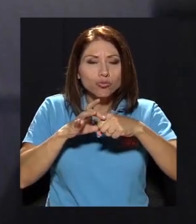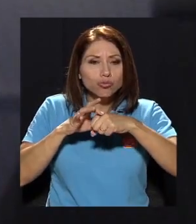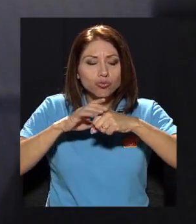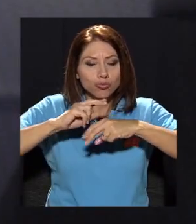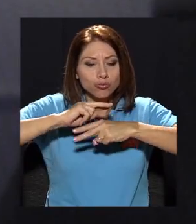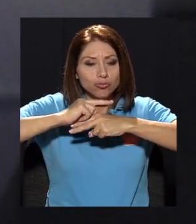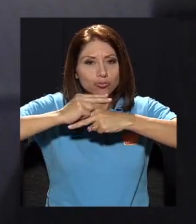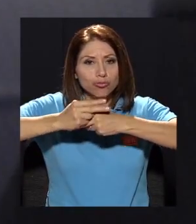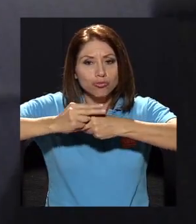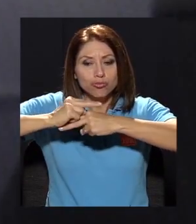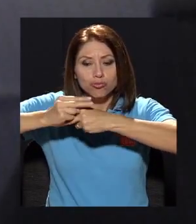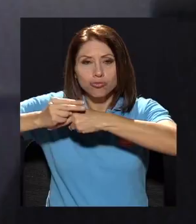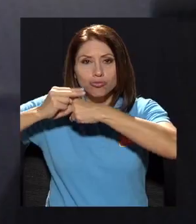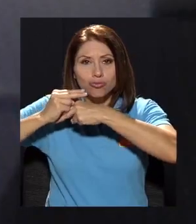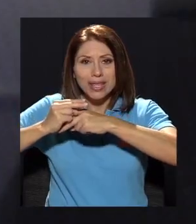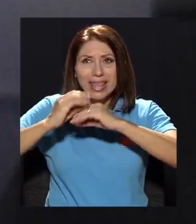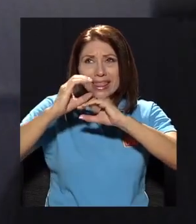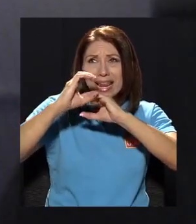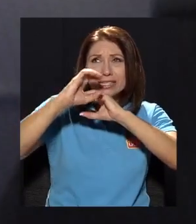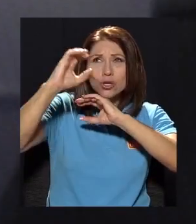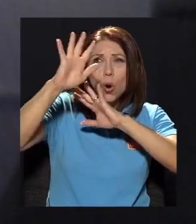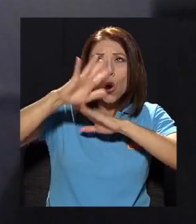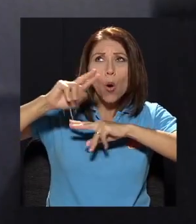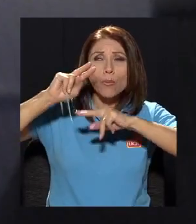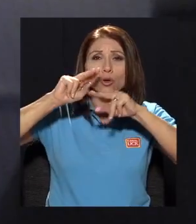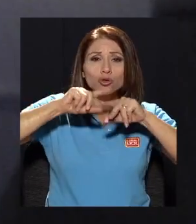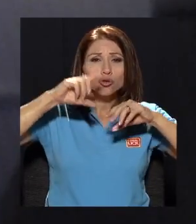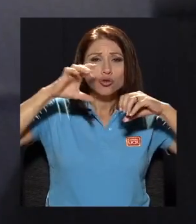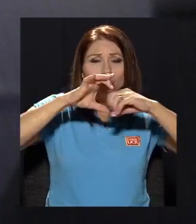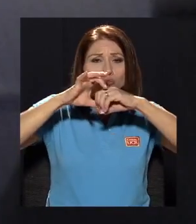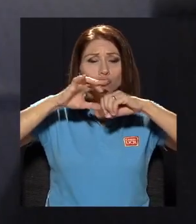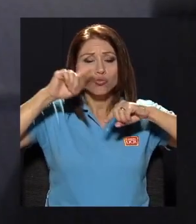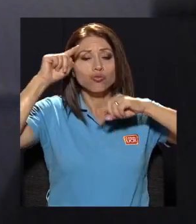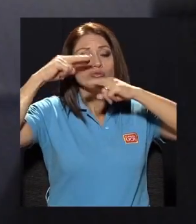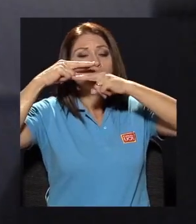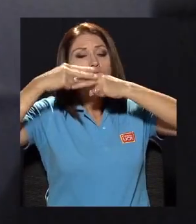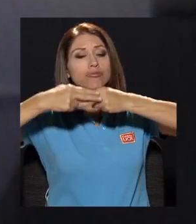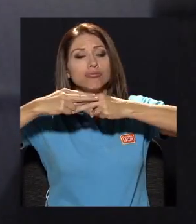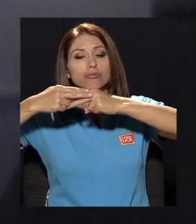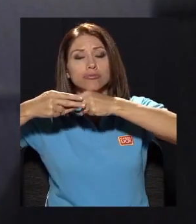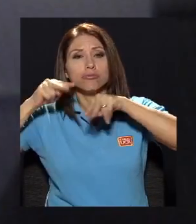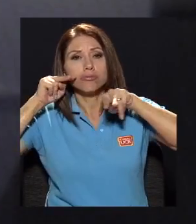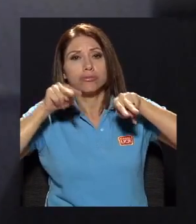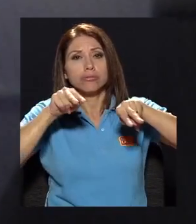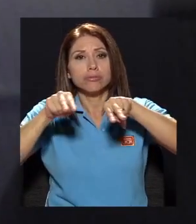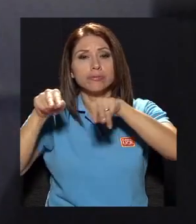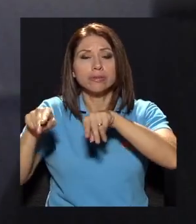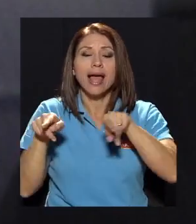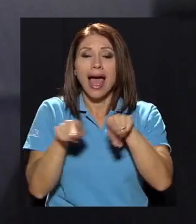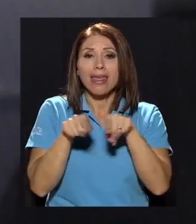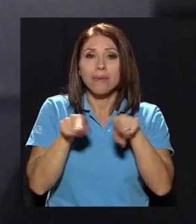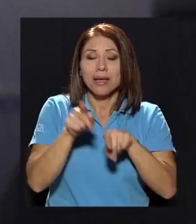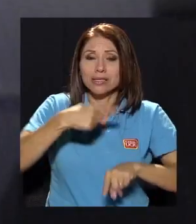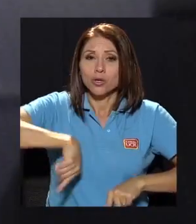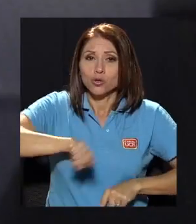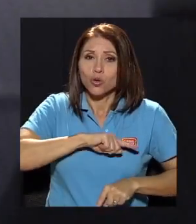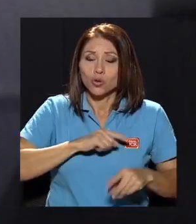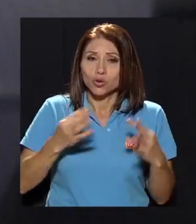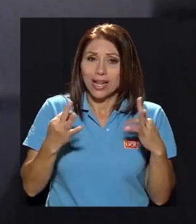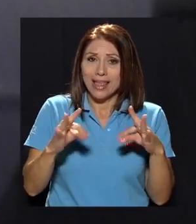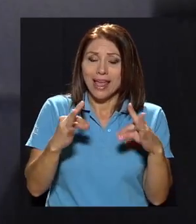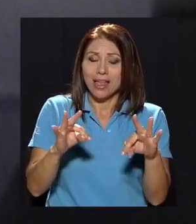terrestres y satelitales. Y entonces, además de todo esto, nosotros estamos tratando educar aquí